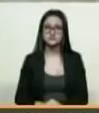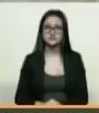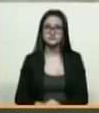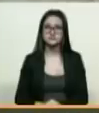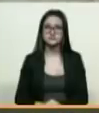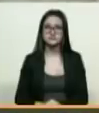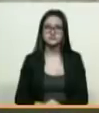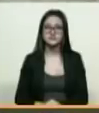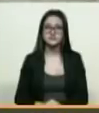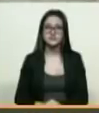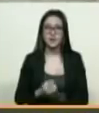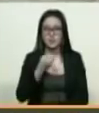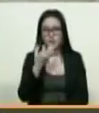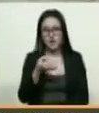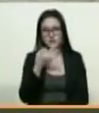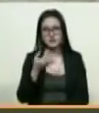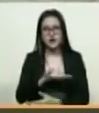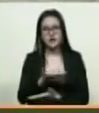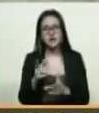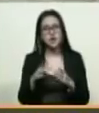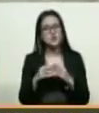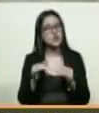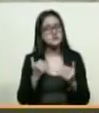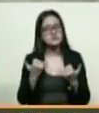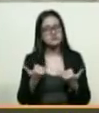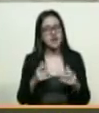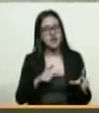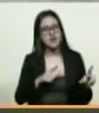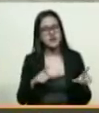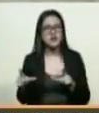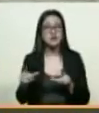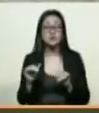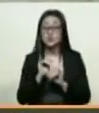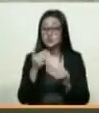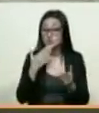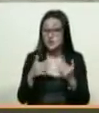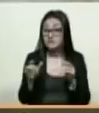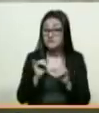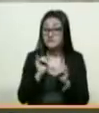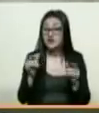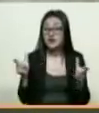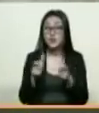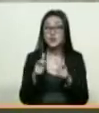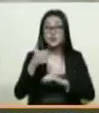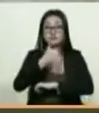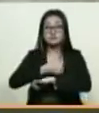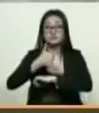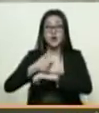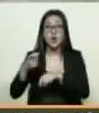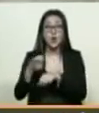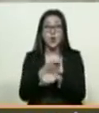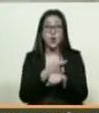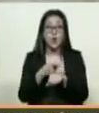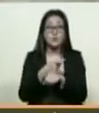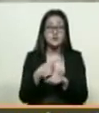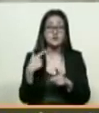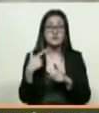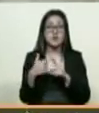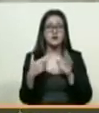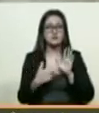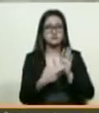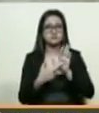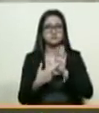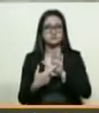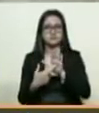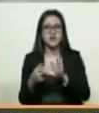Hola Barry, feliz tarde. Estamos acá listos porque hace pocos minutos culminó esta reunión entre autoridades del gobierno bolivariano y representantes de